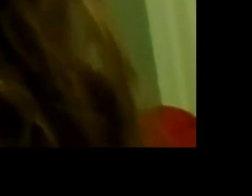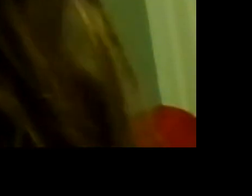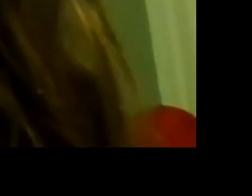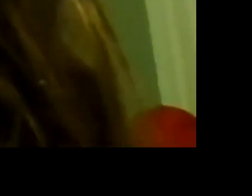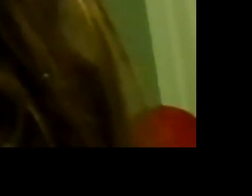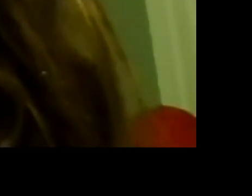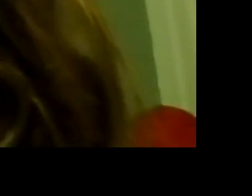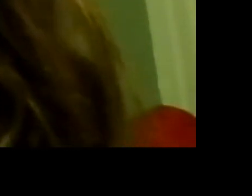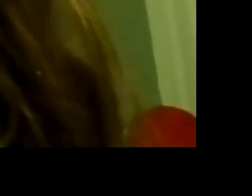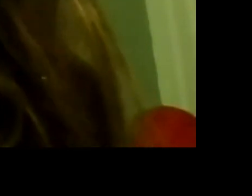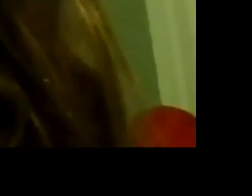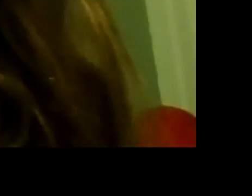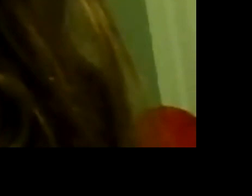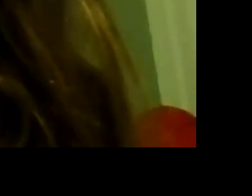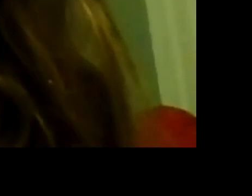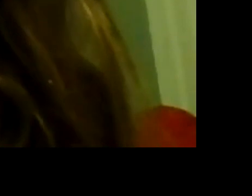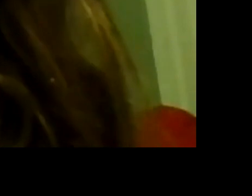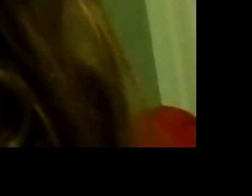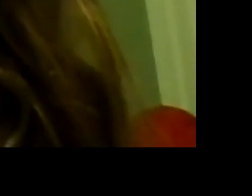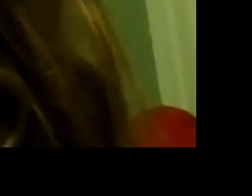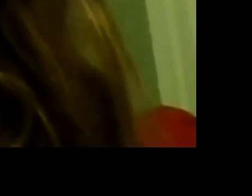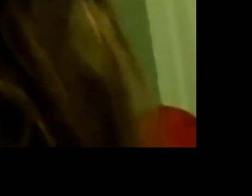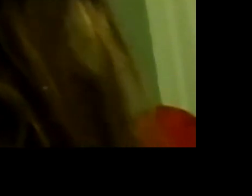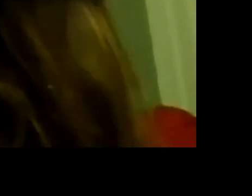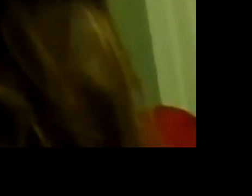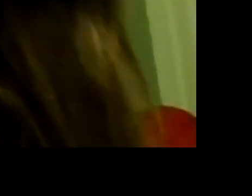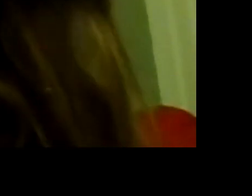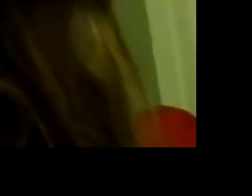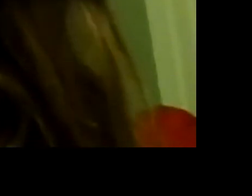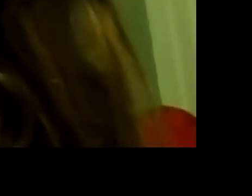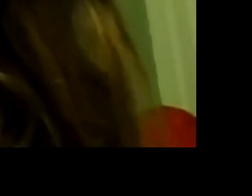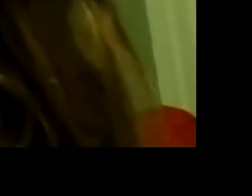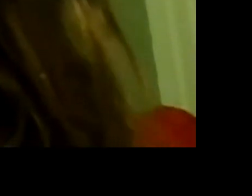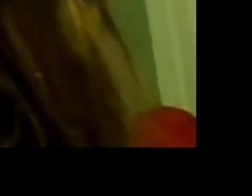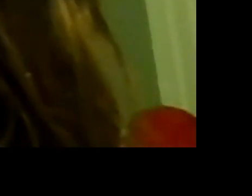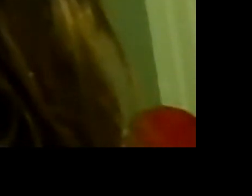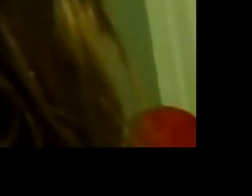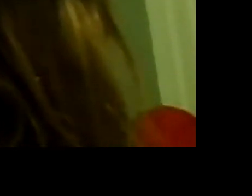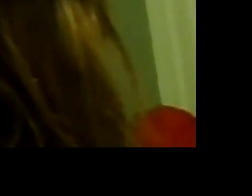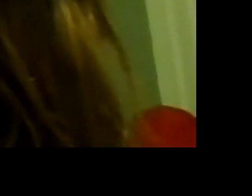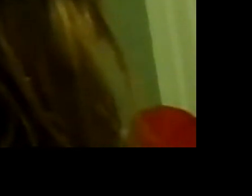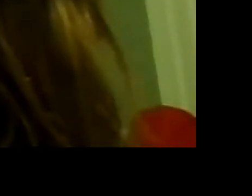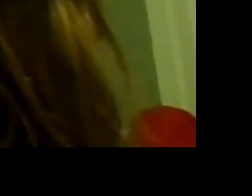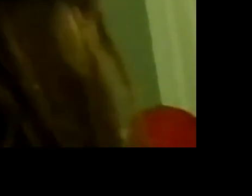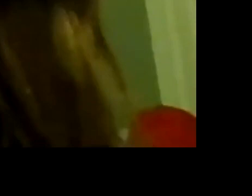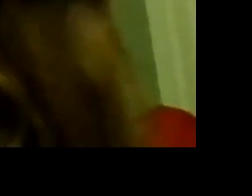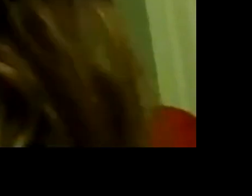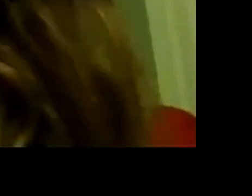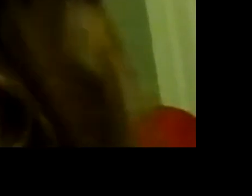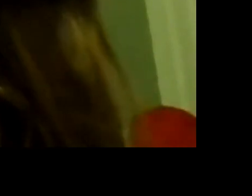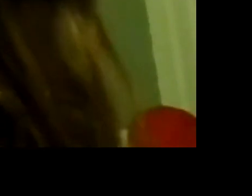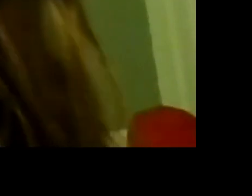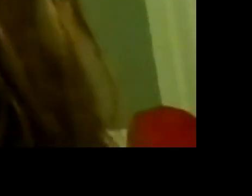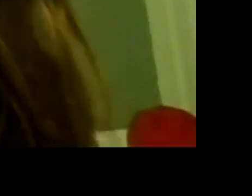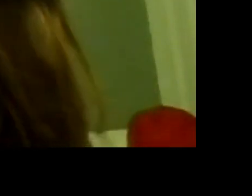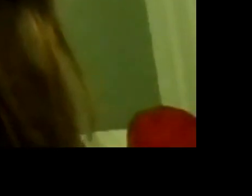y Cristina, por el tiempo que nos dedican, la verdad. Súper agradecidos, porque la verdad que cada uno tiene su